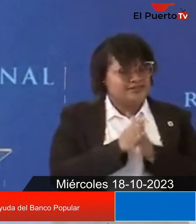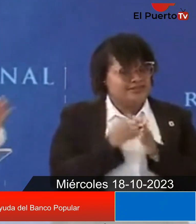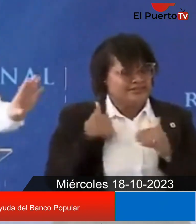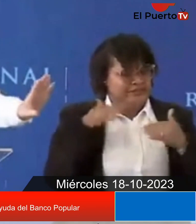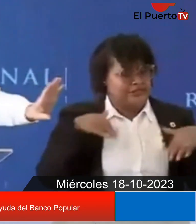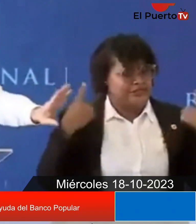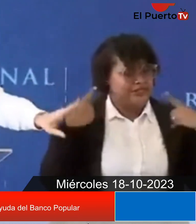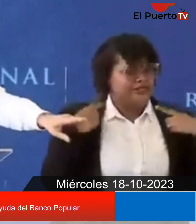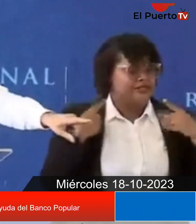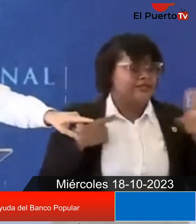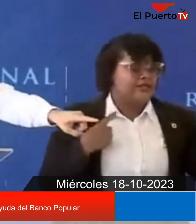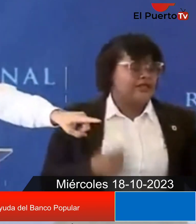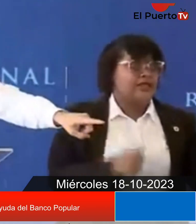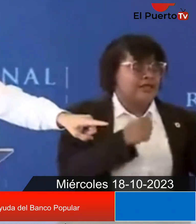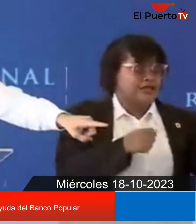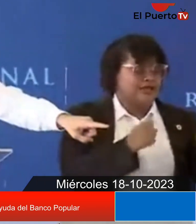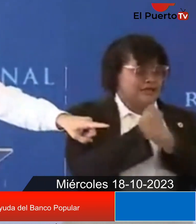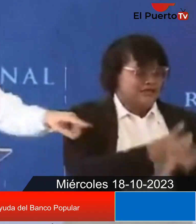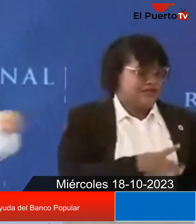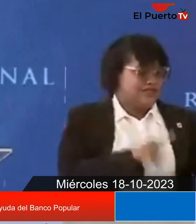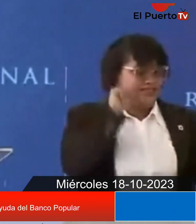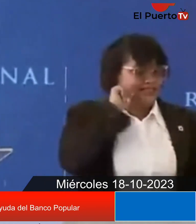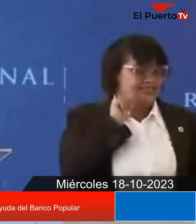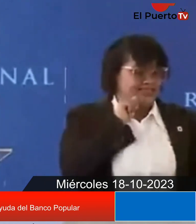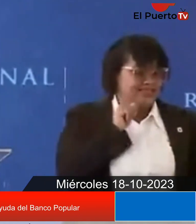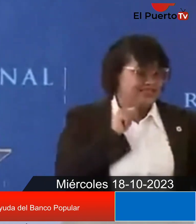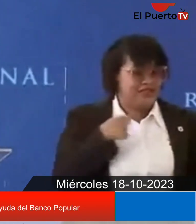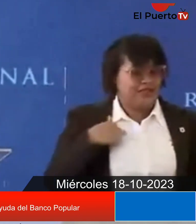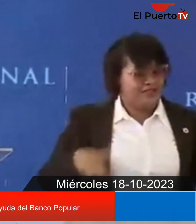Marilely. La alcaldesa sí vino preparada con los tenis.